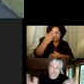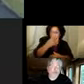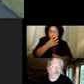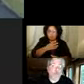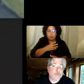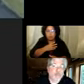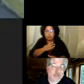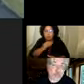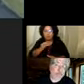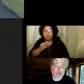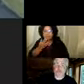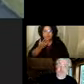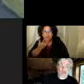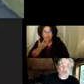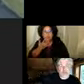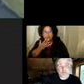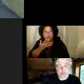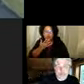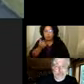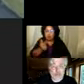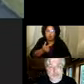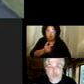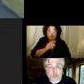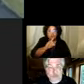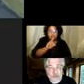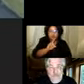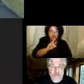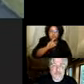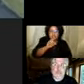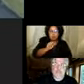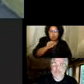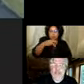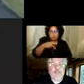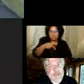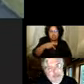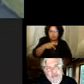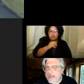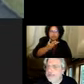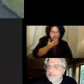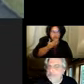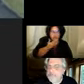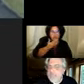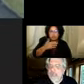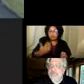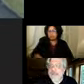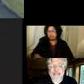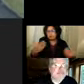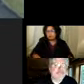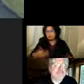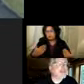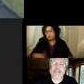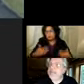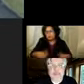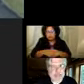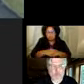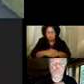mujeres de color negras y todos los profesionales de servicio directo de color. Eso